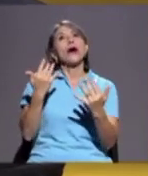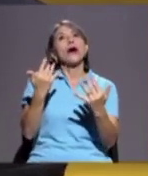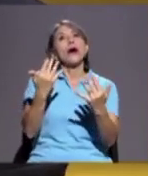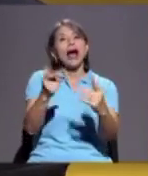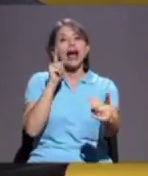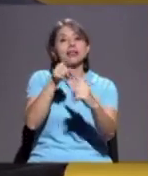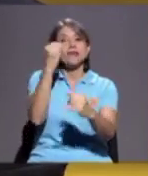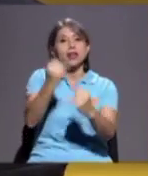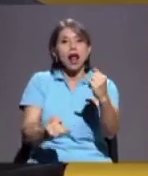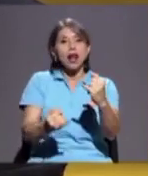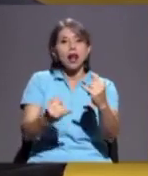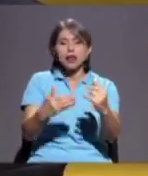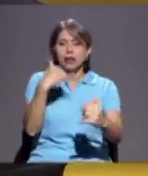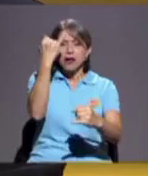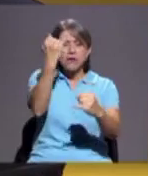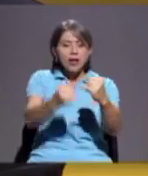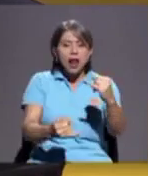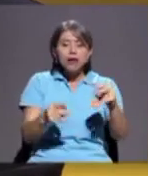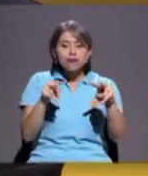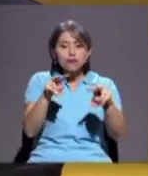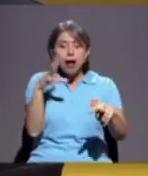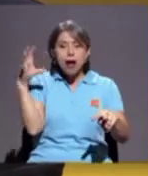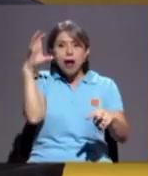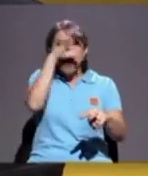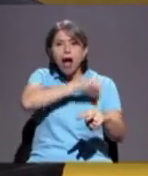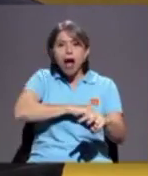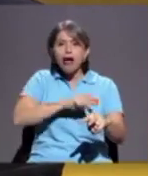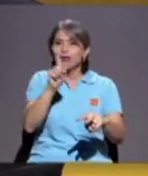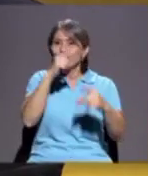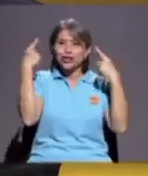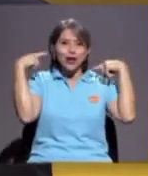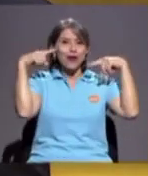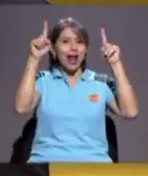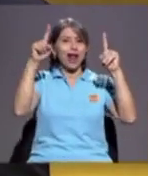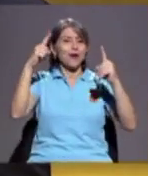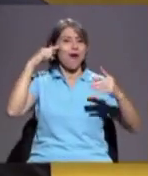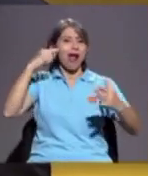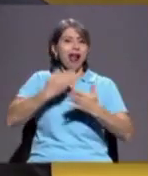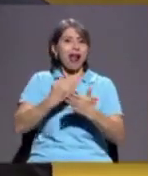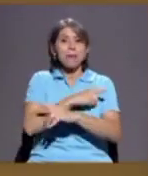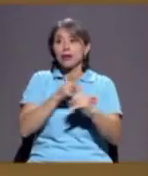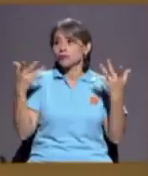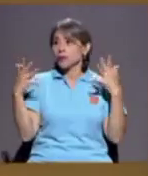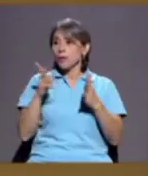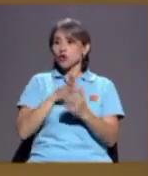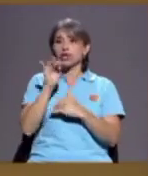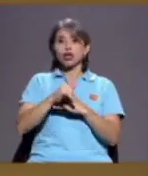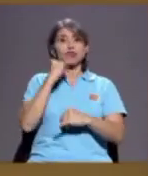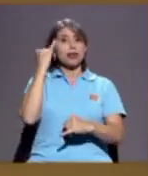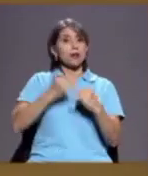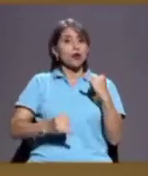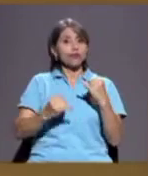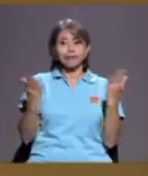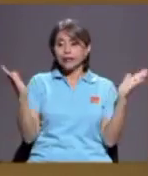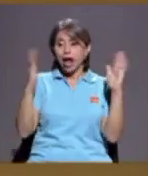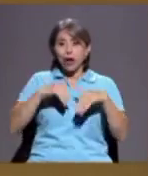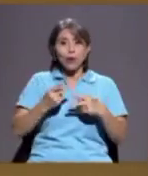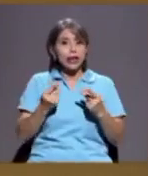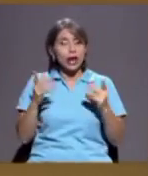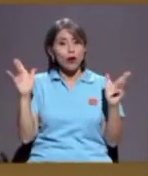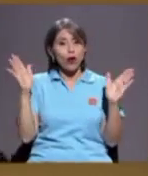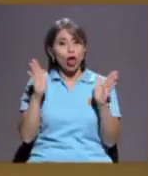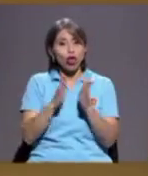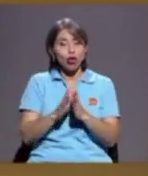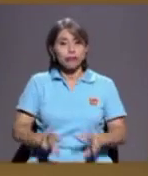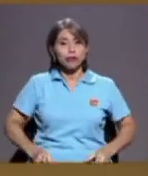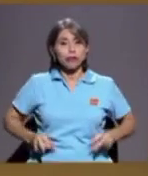que los indicadores no se lograron. Pero ya se terminó el proyecto, ya se gastó el dinero, ¿verdad? Pero el